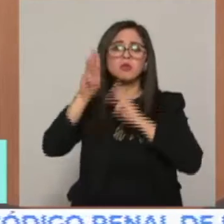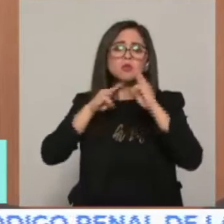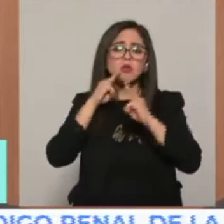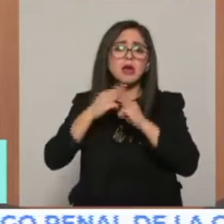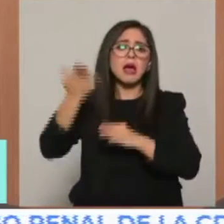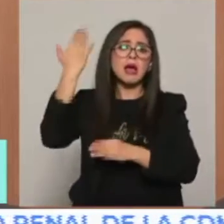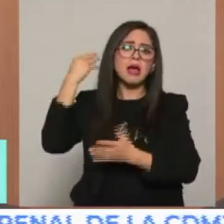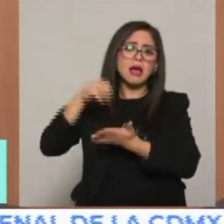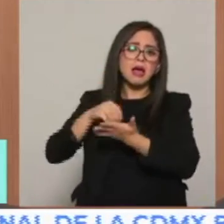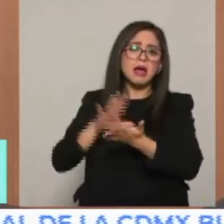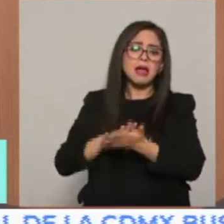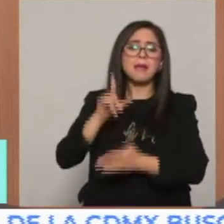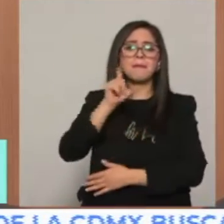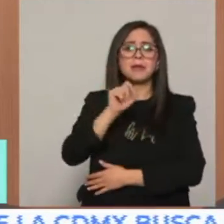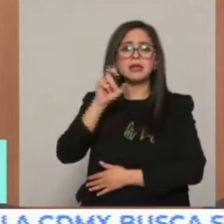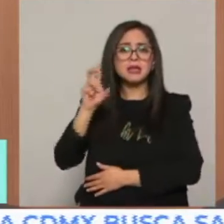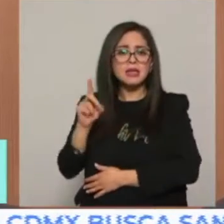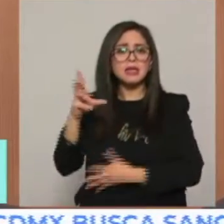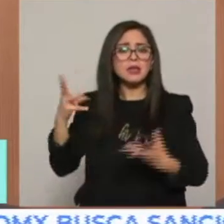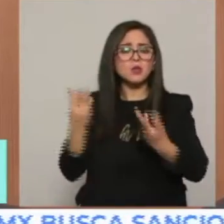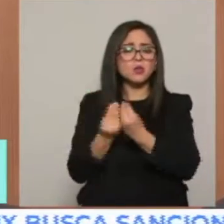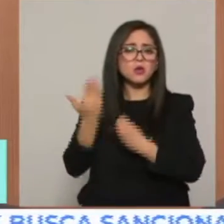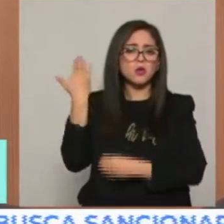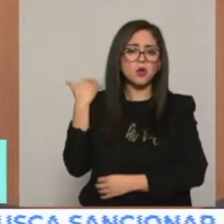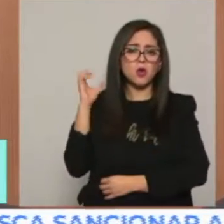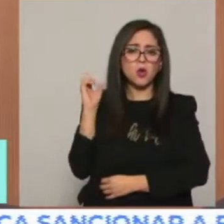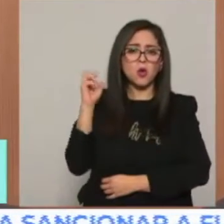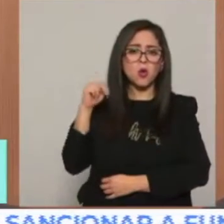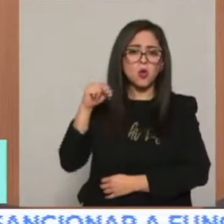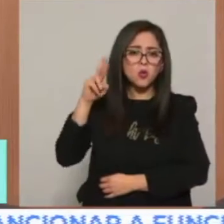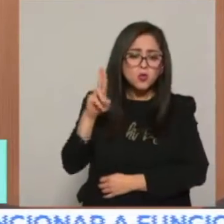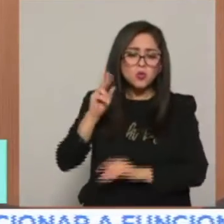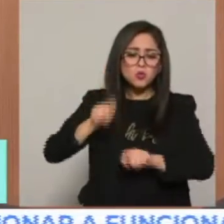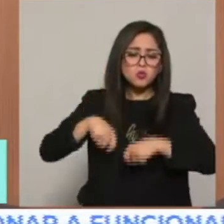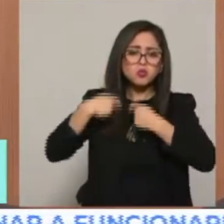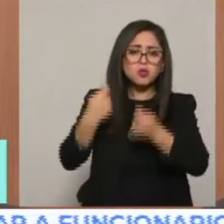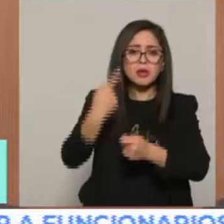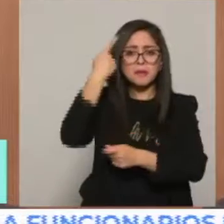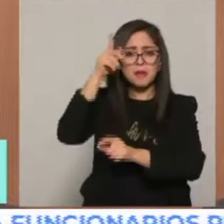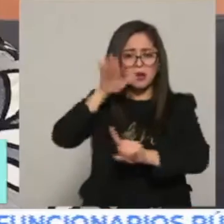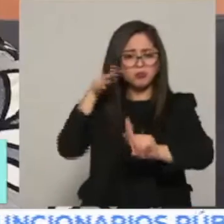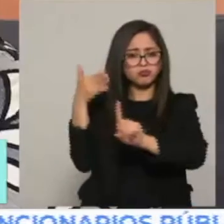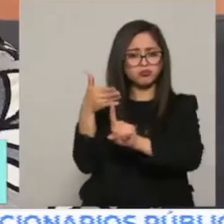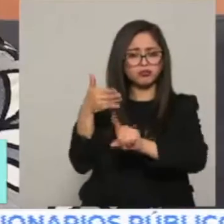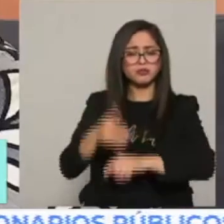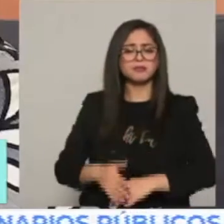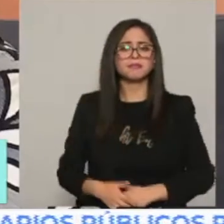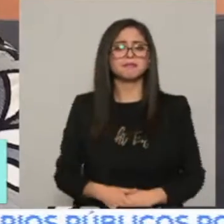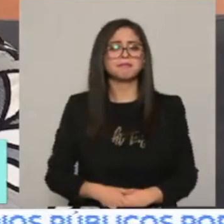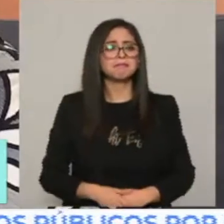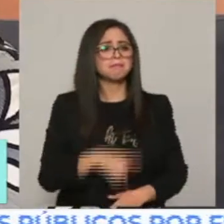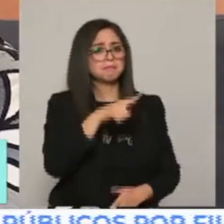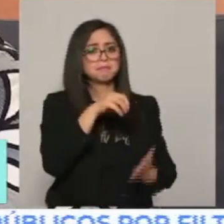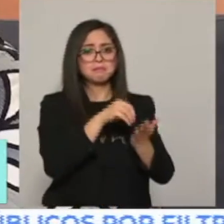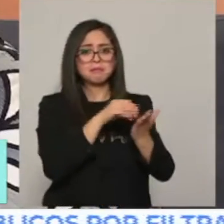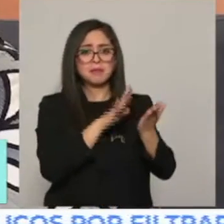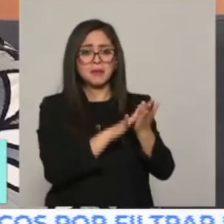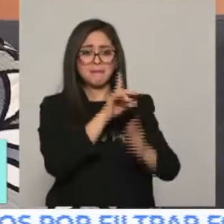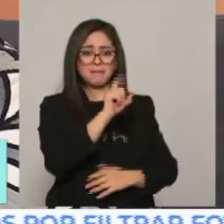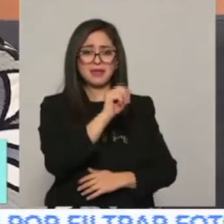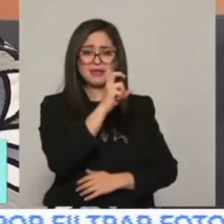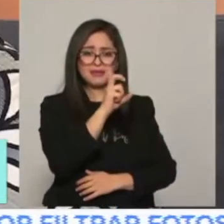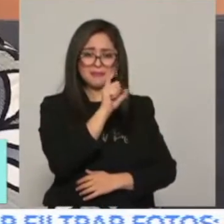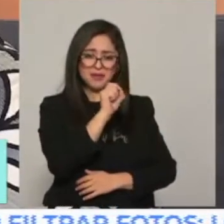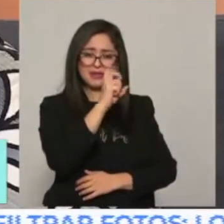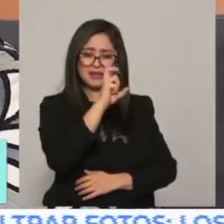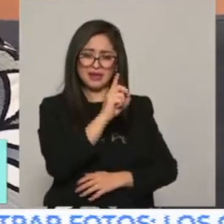promovida, por ejemplo, por la Organización de las Naciones Unidas, para tratar estos problemas, darle ese enfoque. Sin duda alguna, la Agenda 2030 que tiene Naciones Unidas, nosotros nos acercamos con